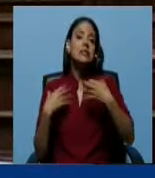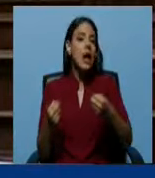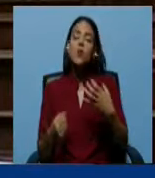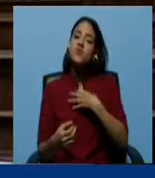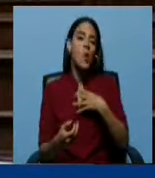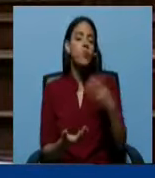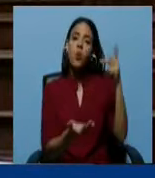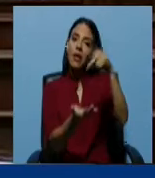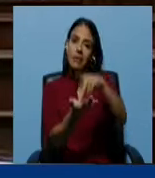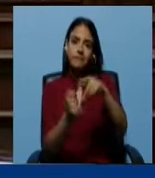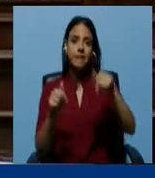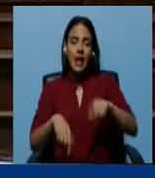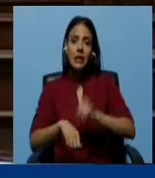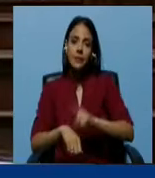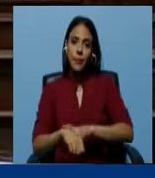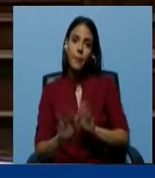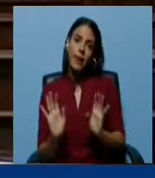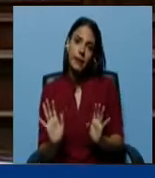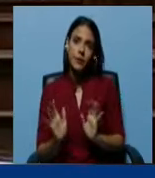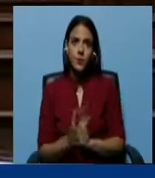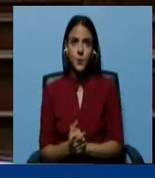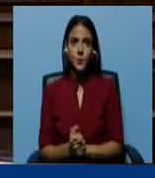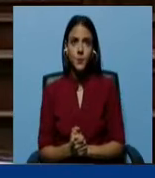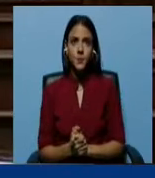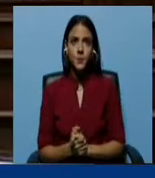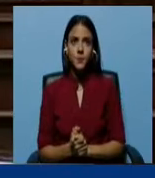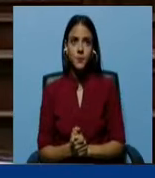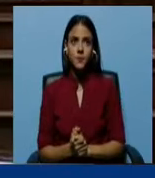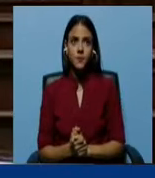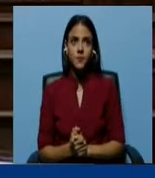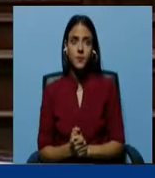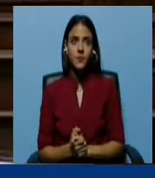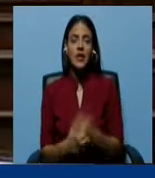puede participar, entre los que puedo